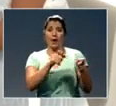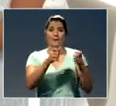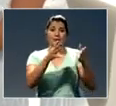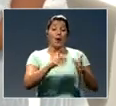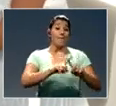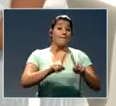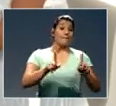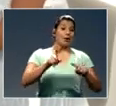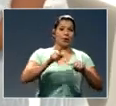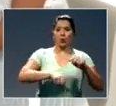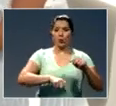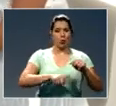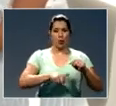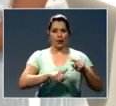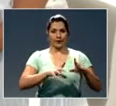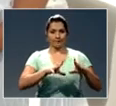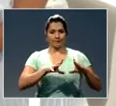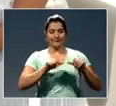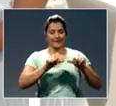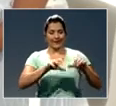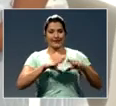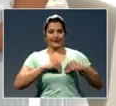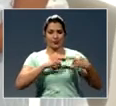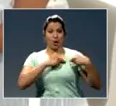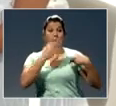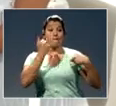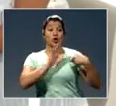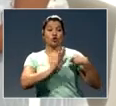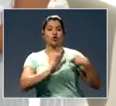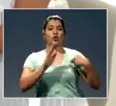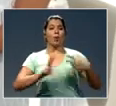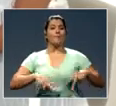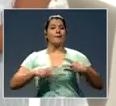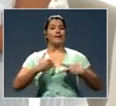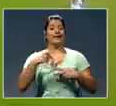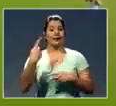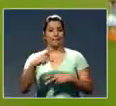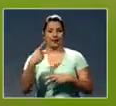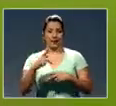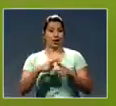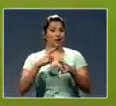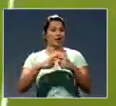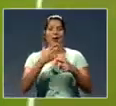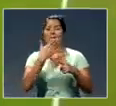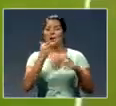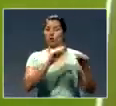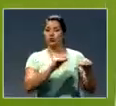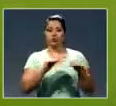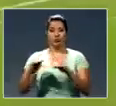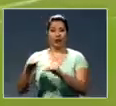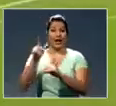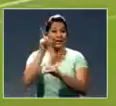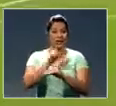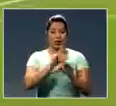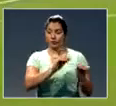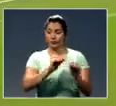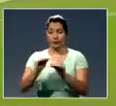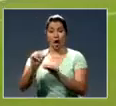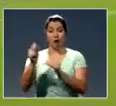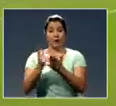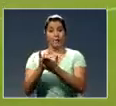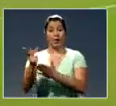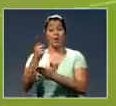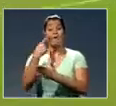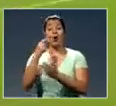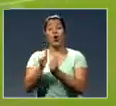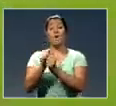vida corre peligro e incluso alega haber abandonado la provincia con protección policial. No me hago afuera, yo no